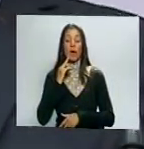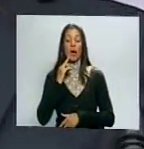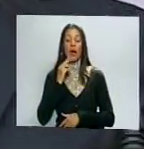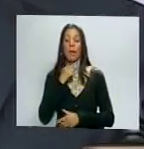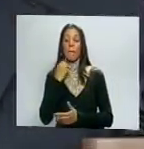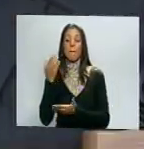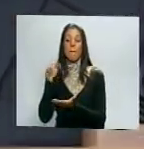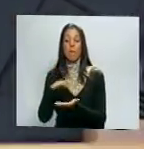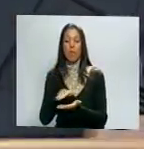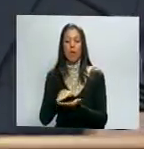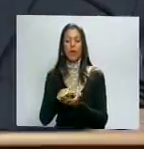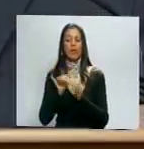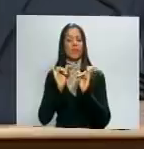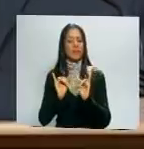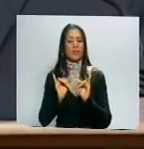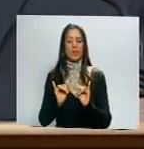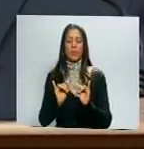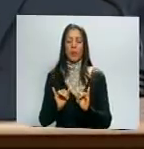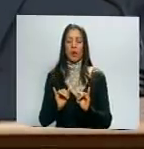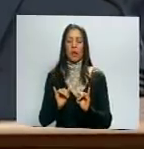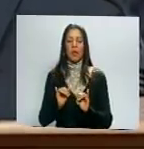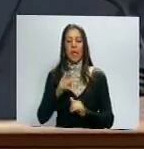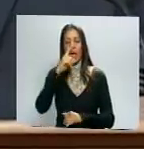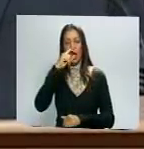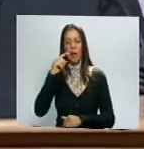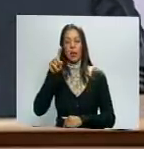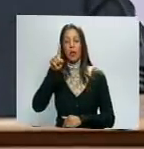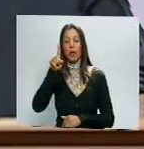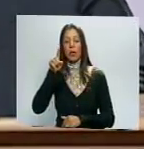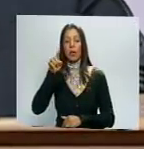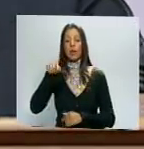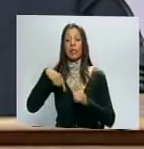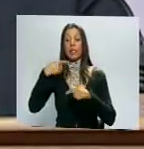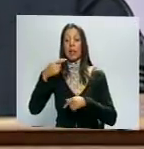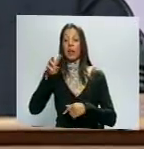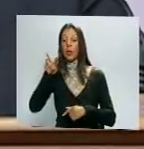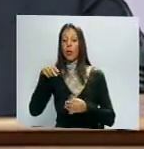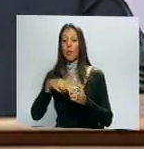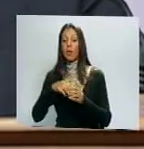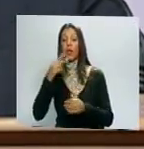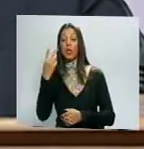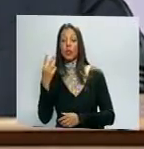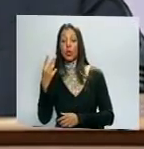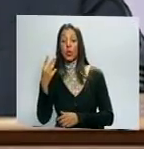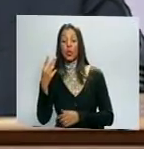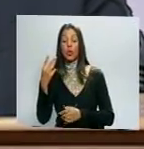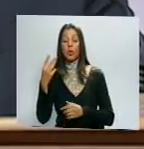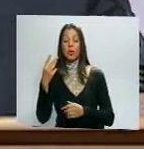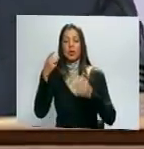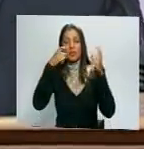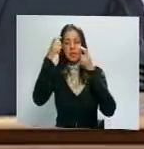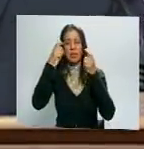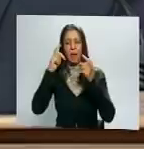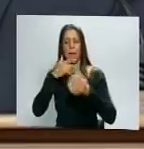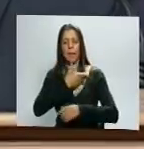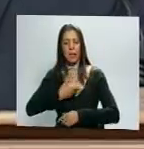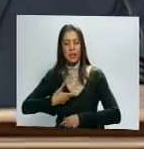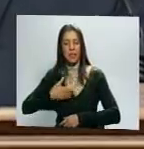libertador Simón Bolívar, luego aquel año terrible, año 2002, de paro petrolero, golpe de